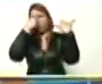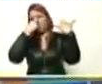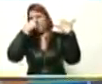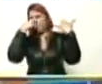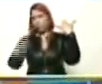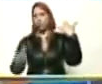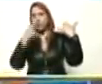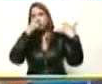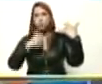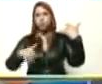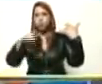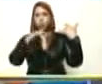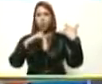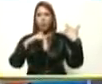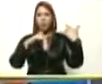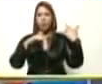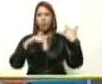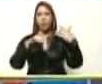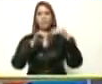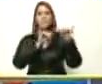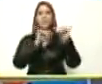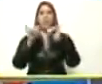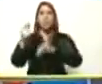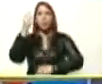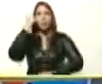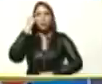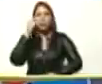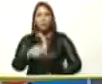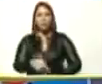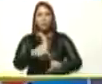pueblo, desde el mismo día, que fueron elegidos,